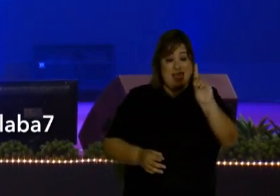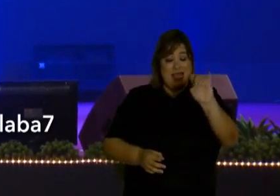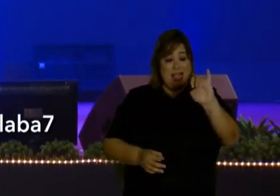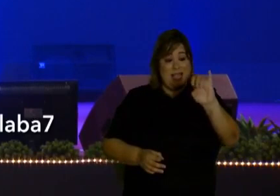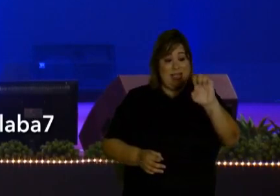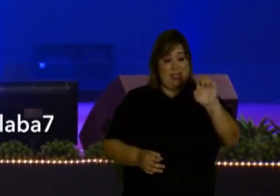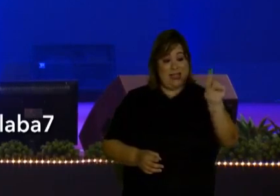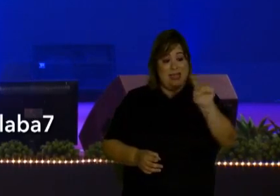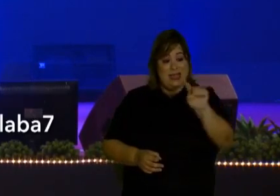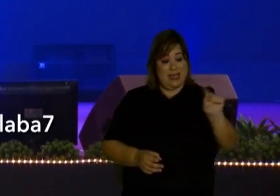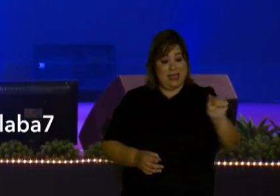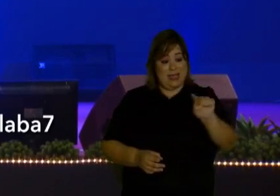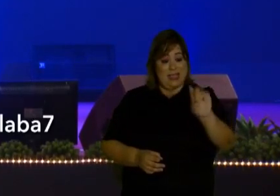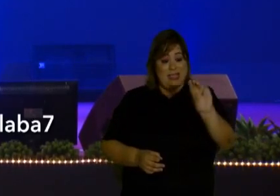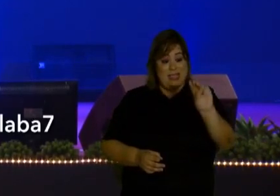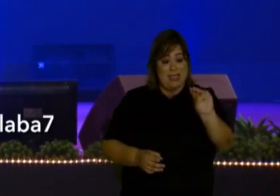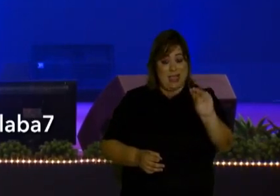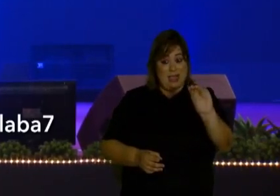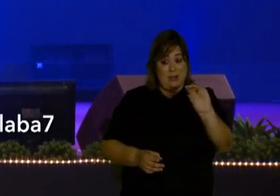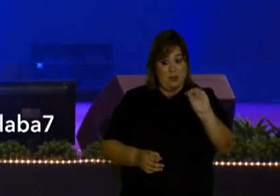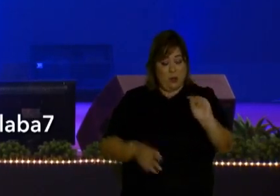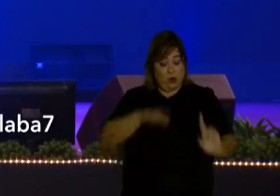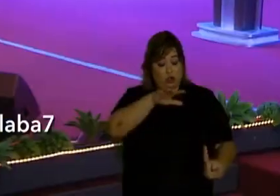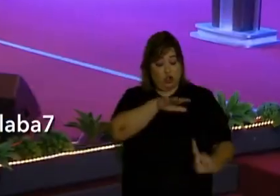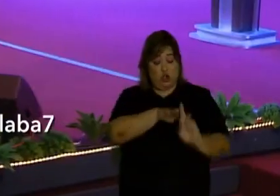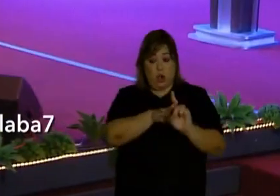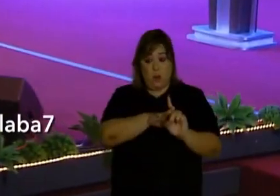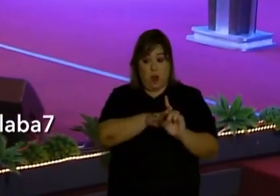Lo voy a repetir: el diezmo existe primero que la Biblia.